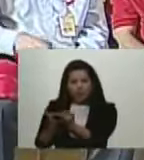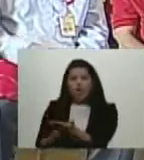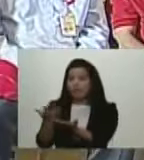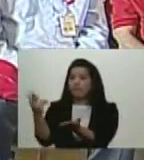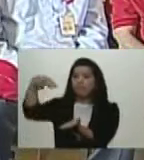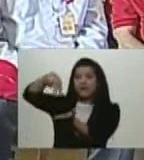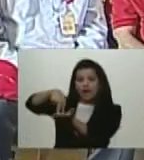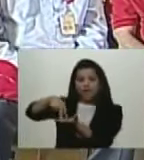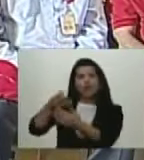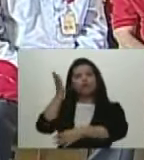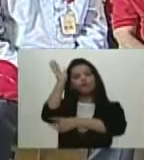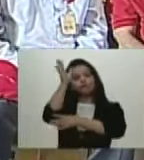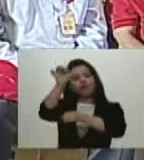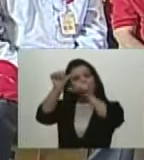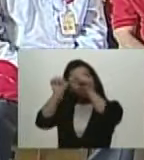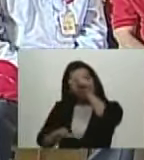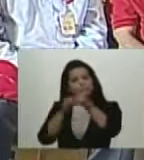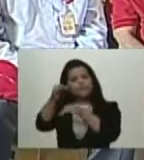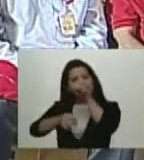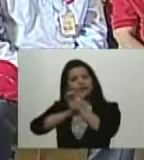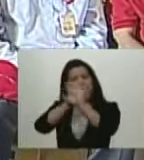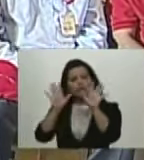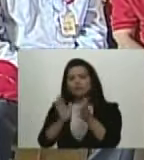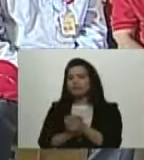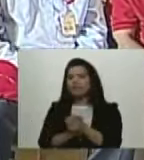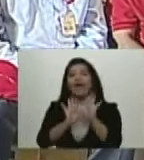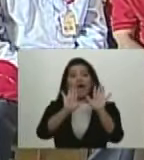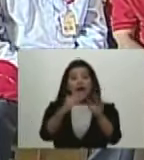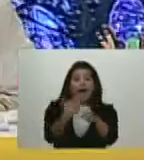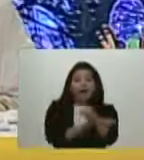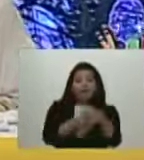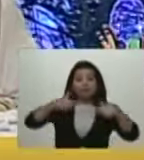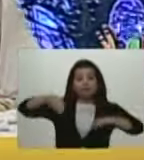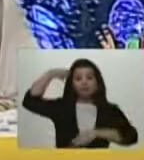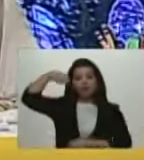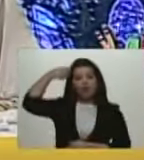Tenemos un video resumen.